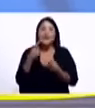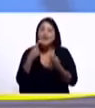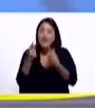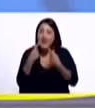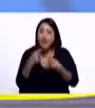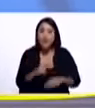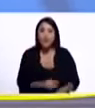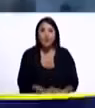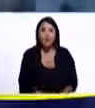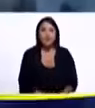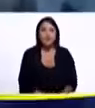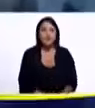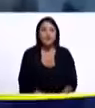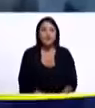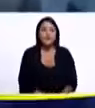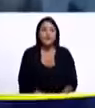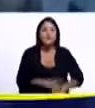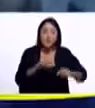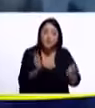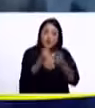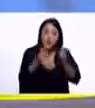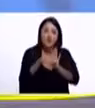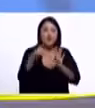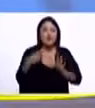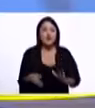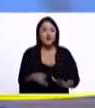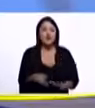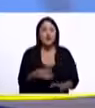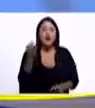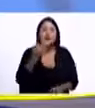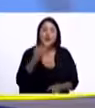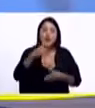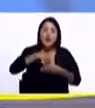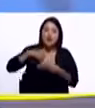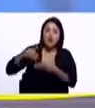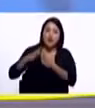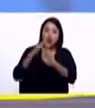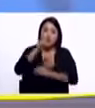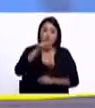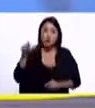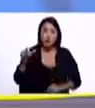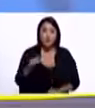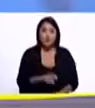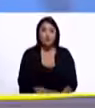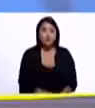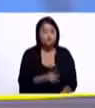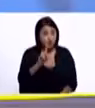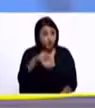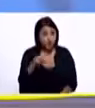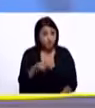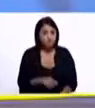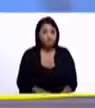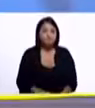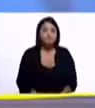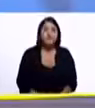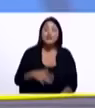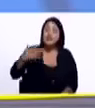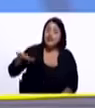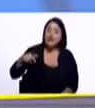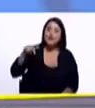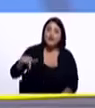Acuerdo parcial sobre la promoción de derechos políticos y garantías electorales de todos. Correcto. Y aquí está el